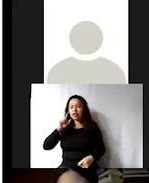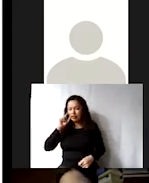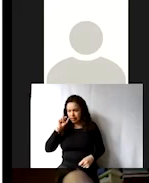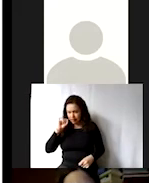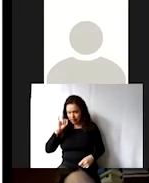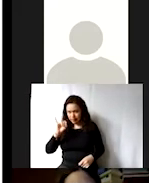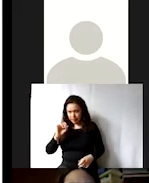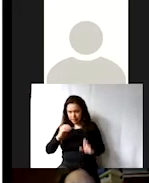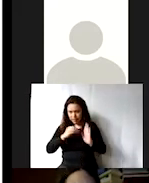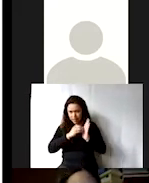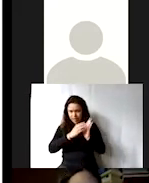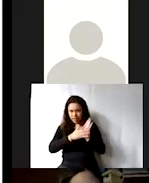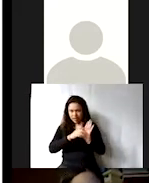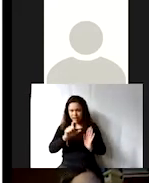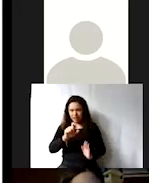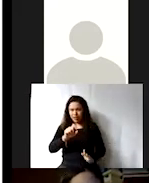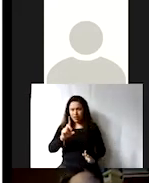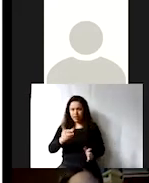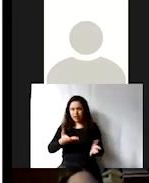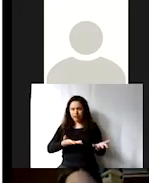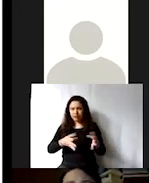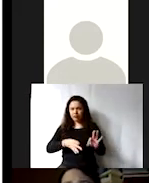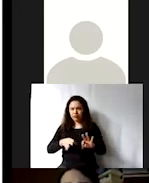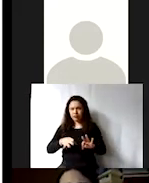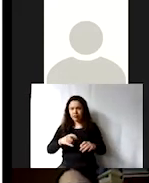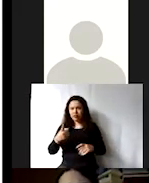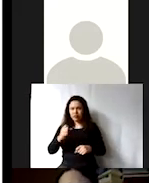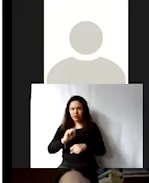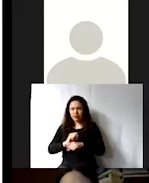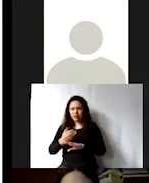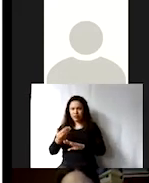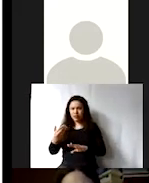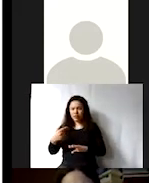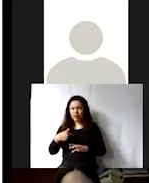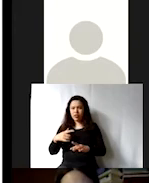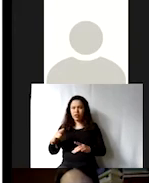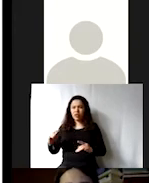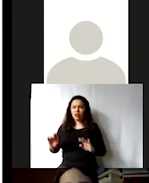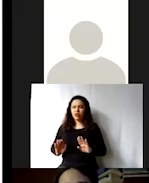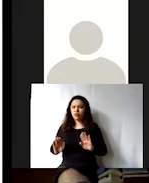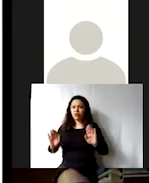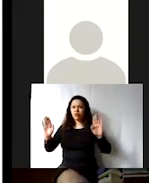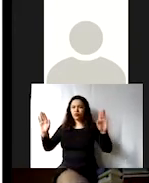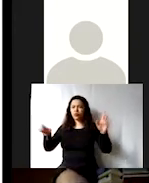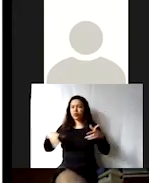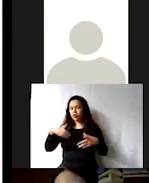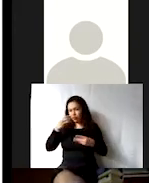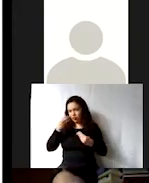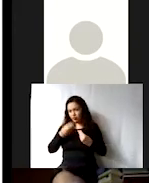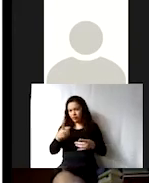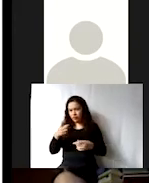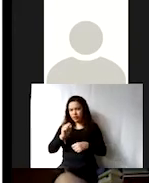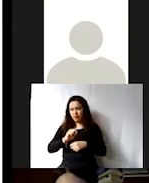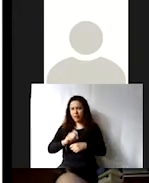la Agenda 2030. Yo estuve la semana pasada, por eso perdí el vuelo de la sesión anterior, Estuve la semana pasada en San